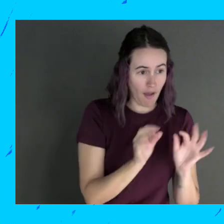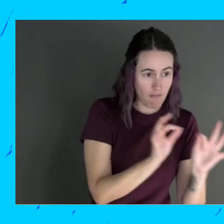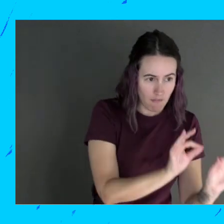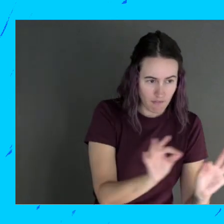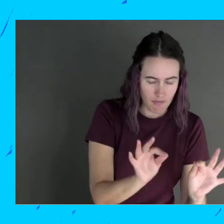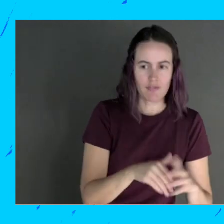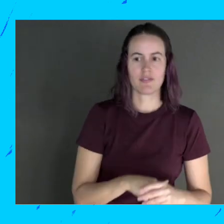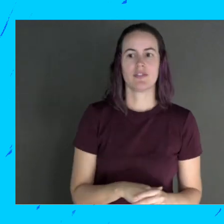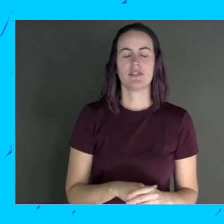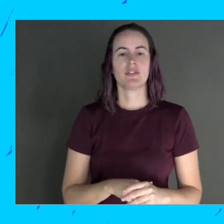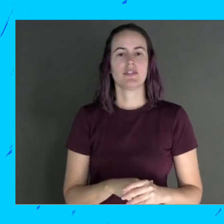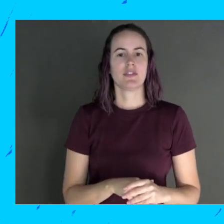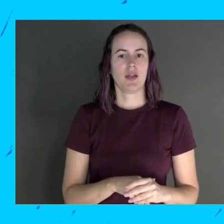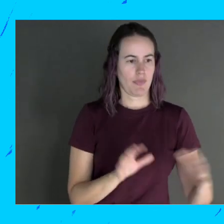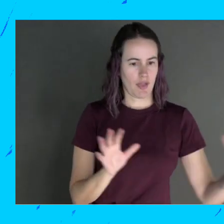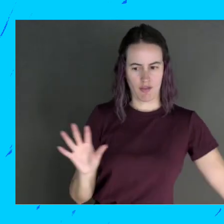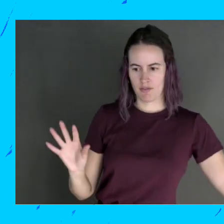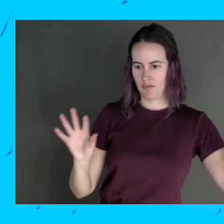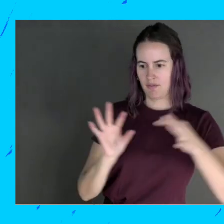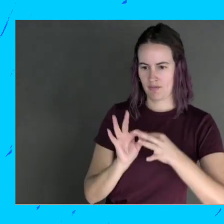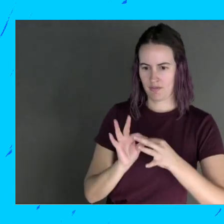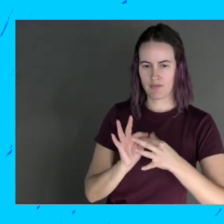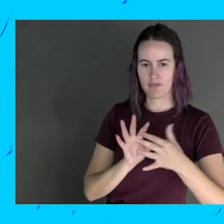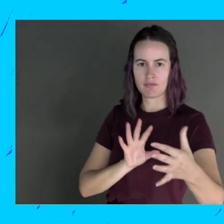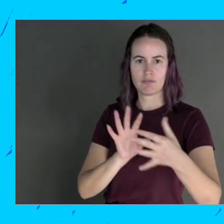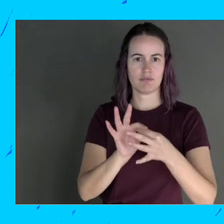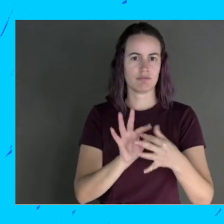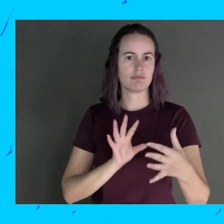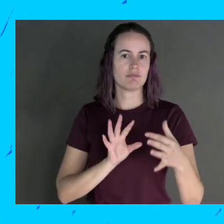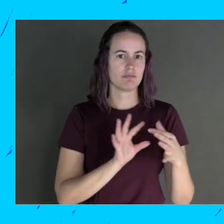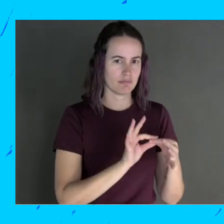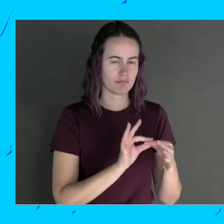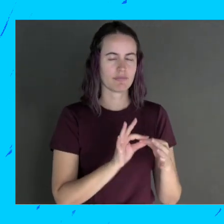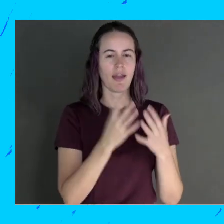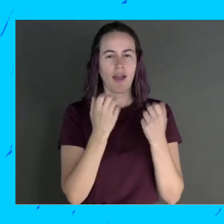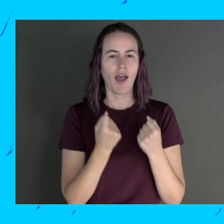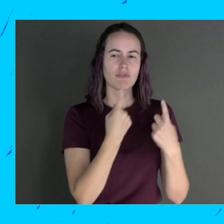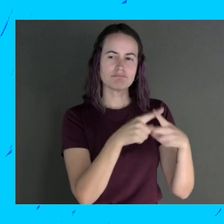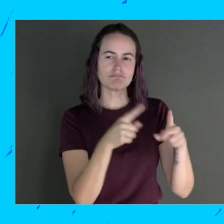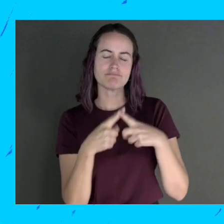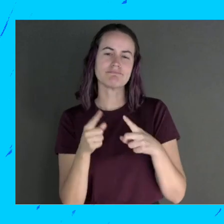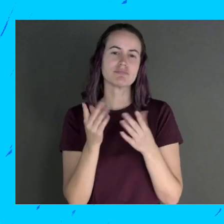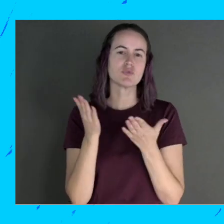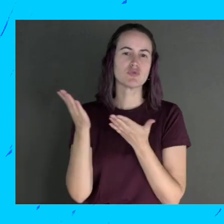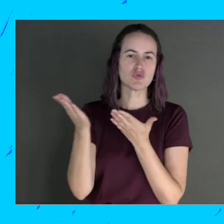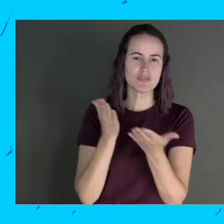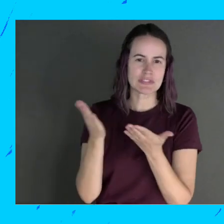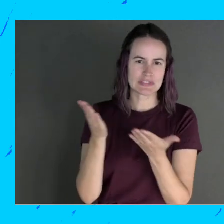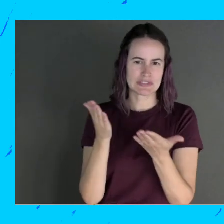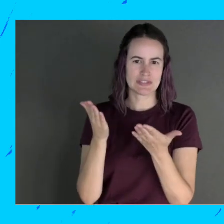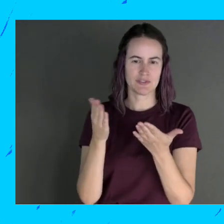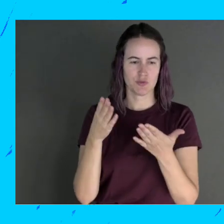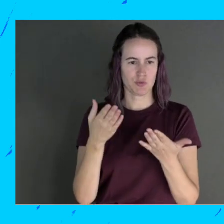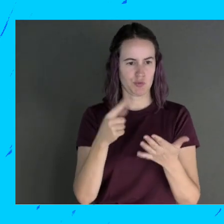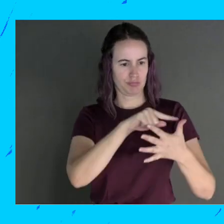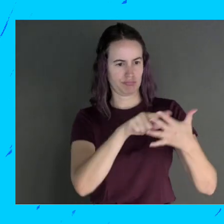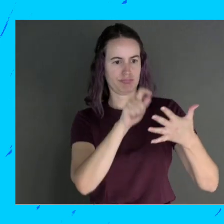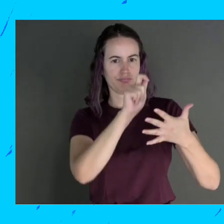tener acceso a alimentos y nutrición, y podemos construir con base en esas conexiones, podemos establecer plataformas para